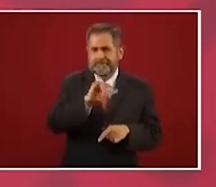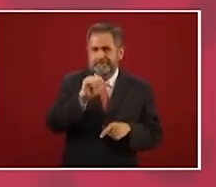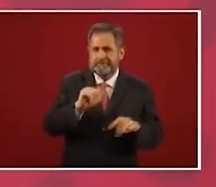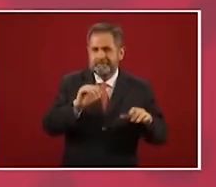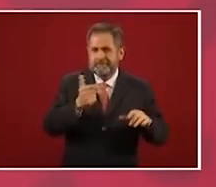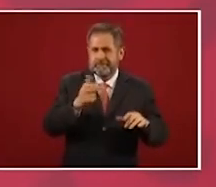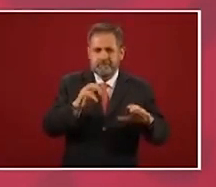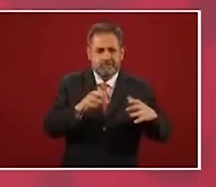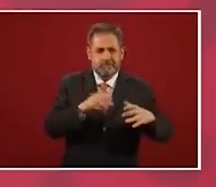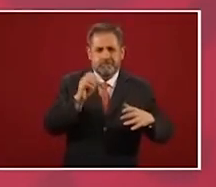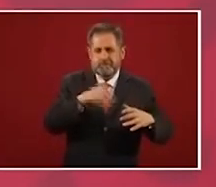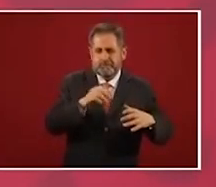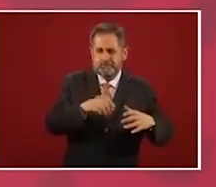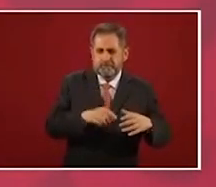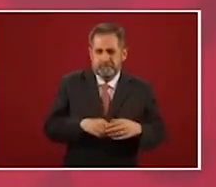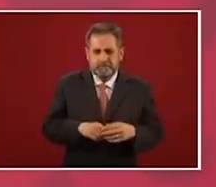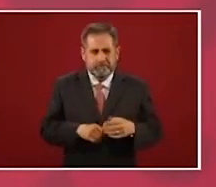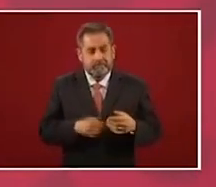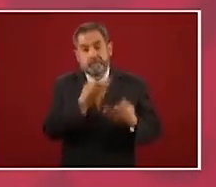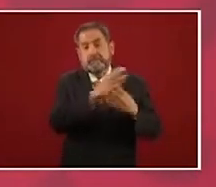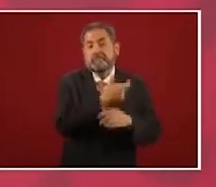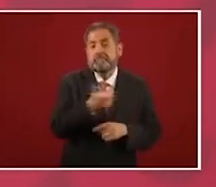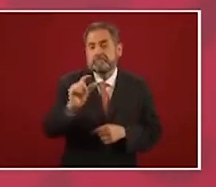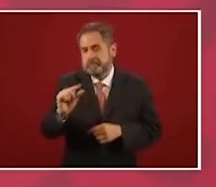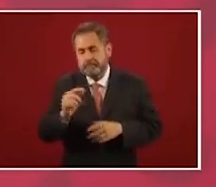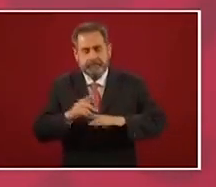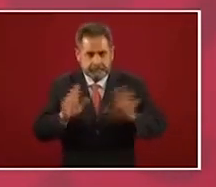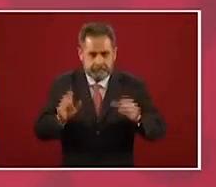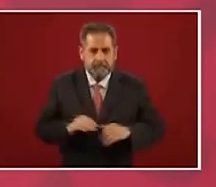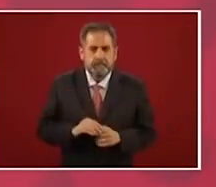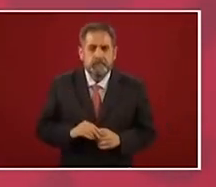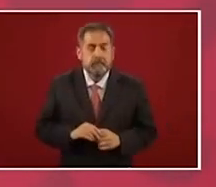sea de paso es muy poquito, pero bueno,